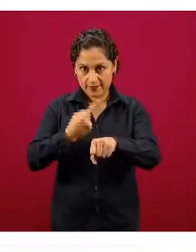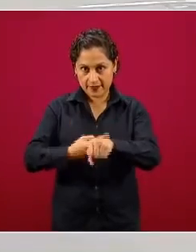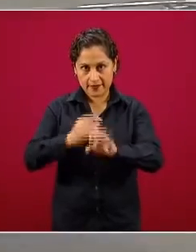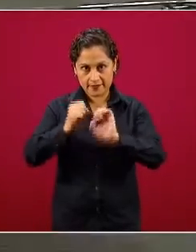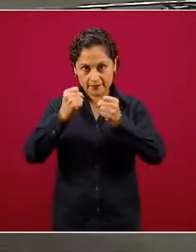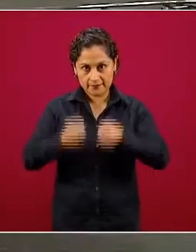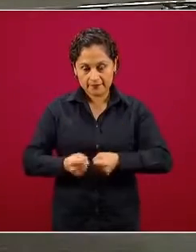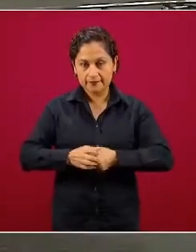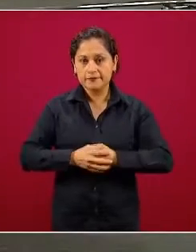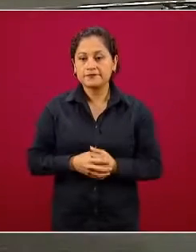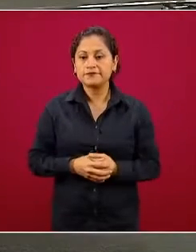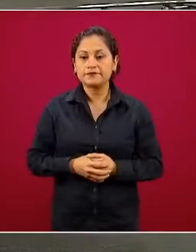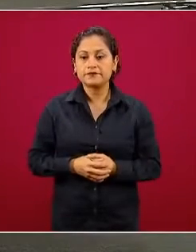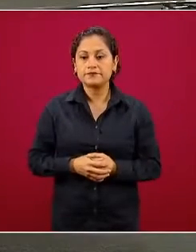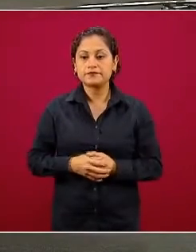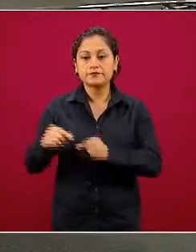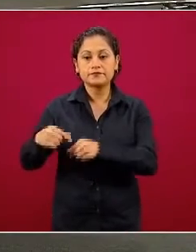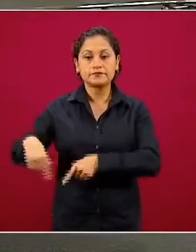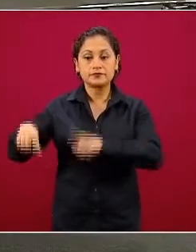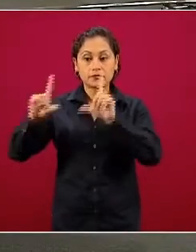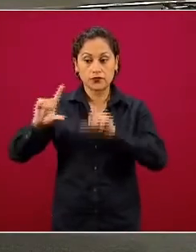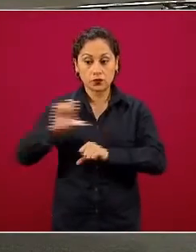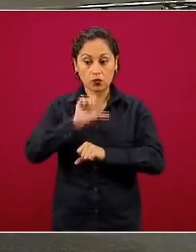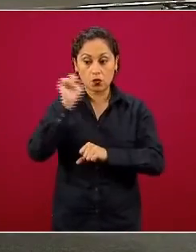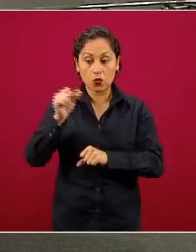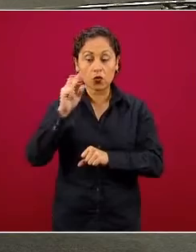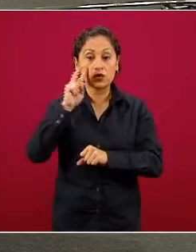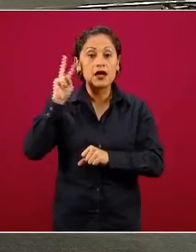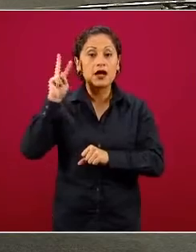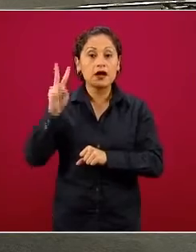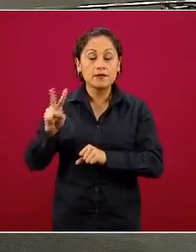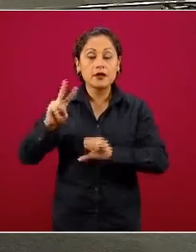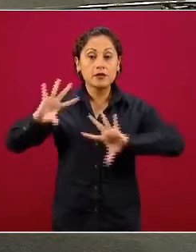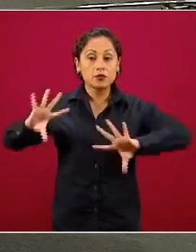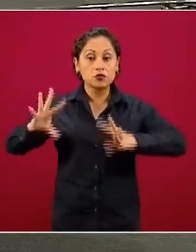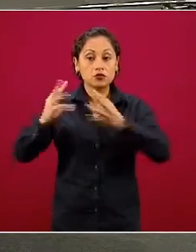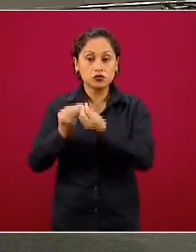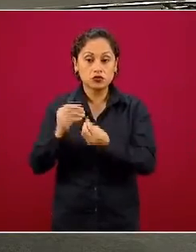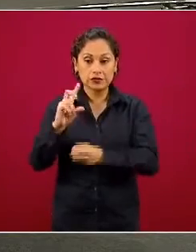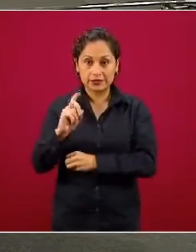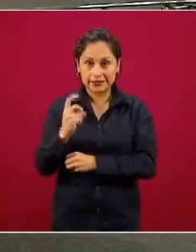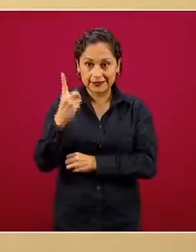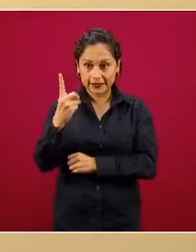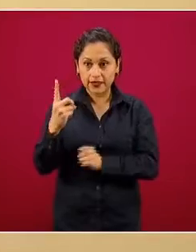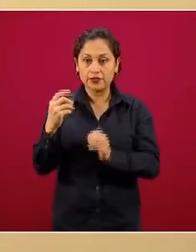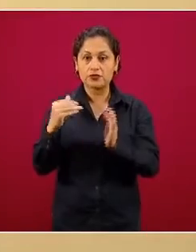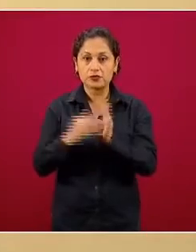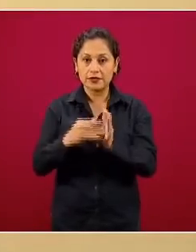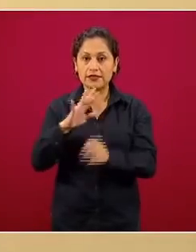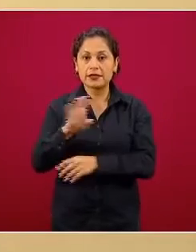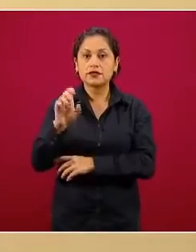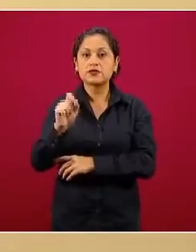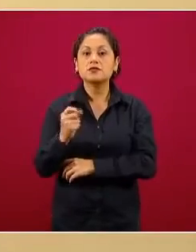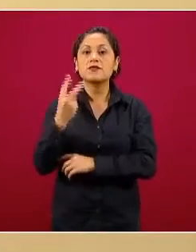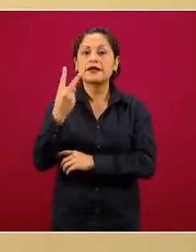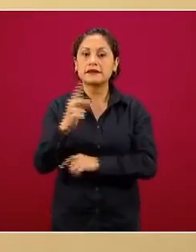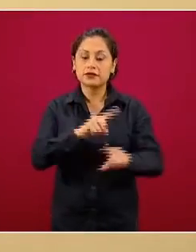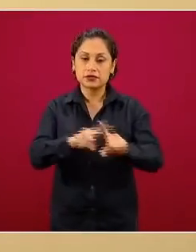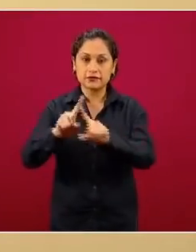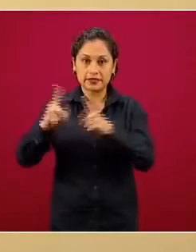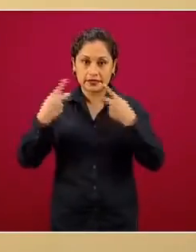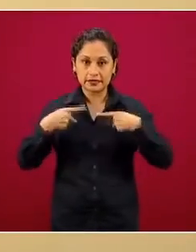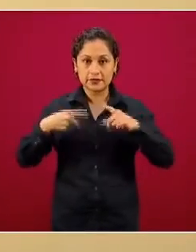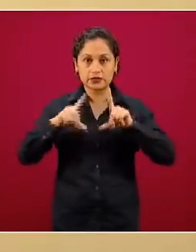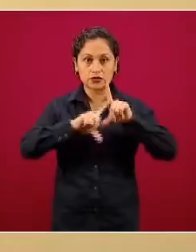siguiente diapositiva veremos la carga acumulada, los 31.522 casos, cómo se distribuyen en todo el